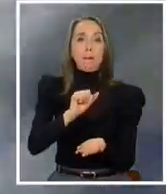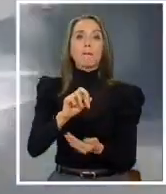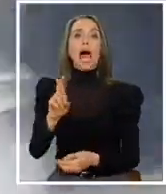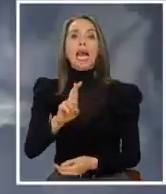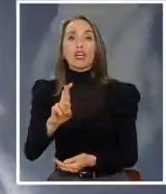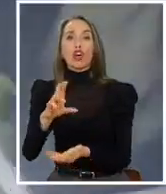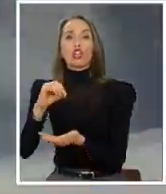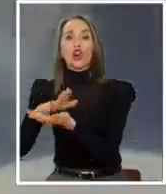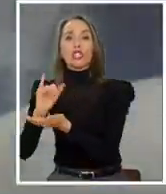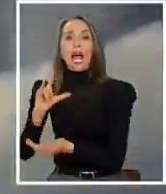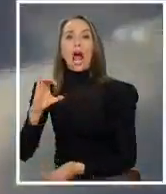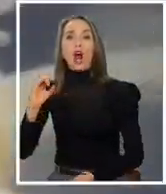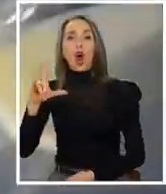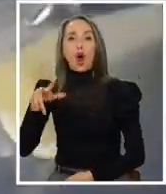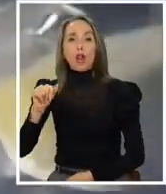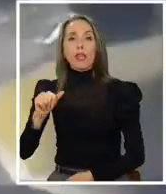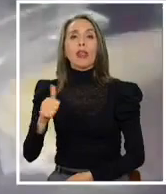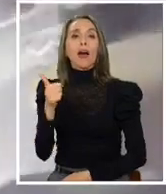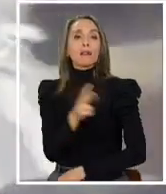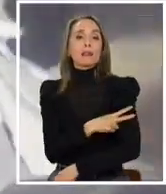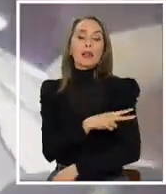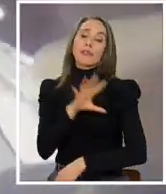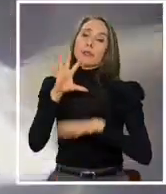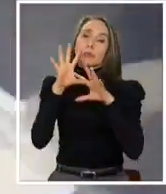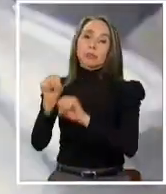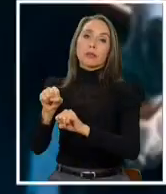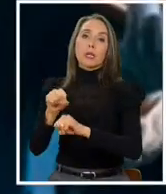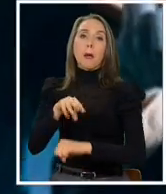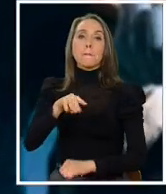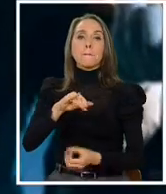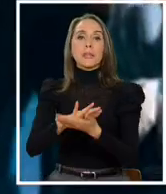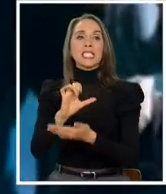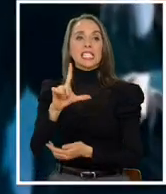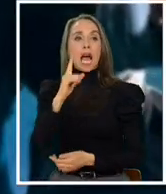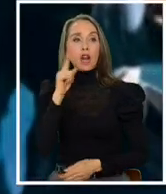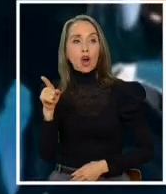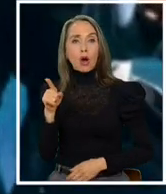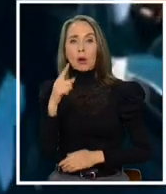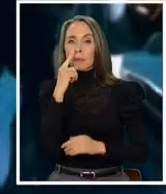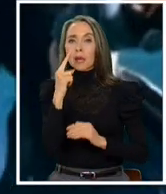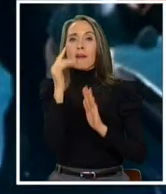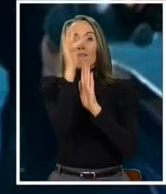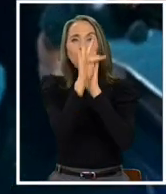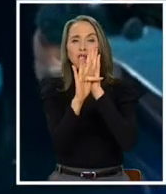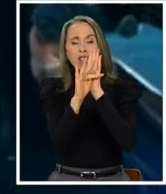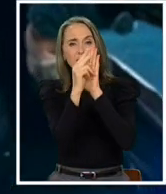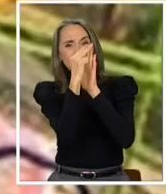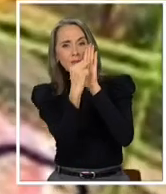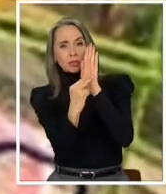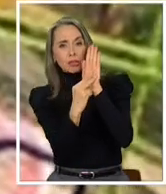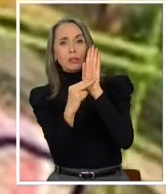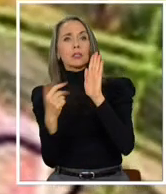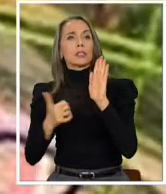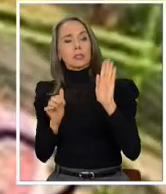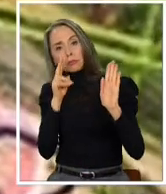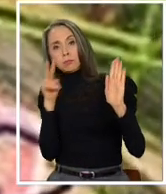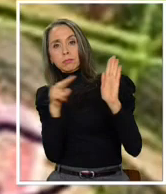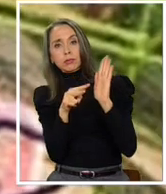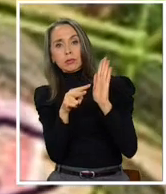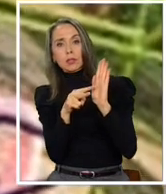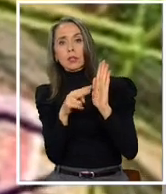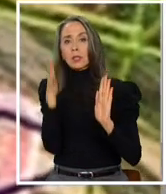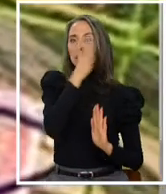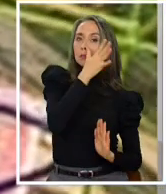y Colina, incluido su líder, Michael Mateluna. Su perfil llamó particularmente la atención de la policía. ¿Qué